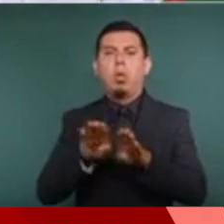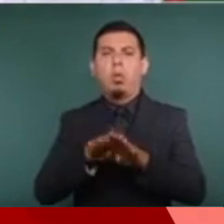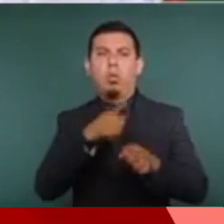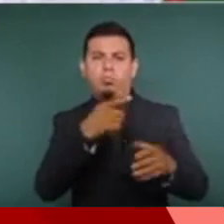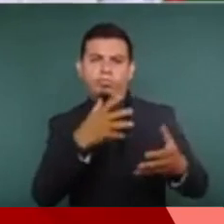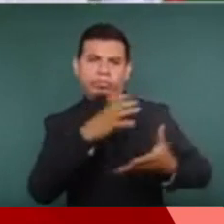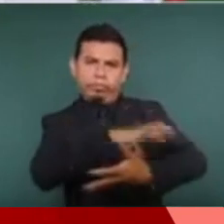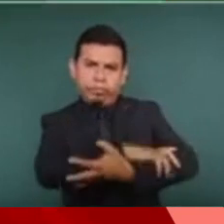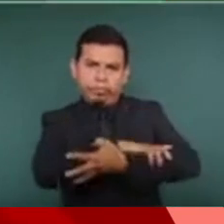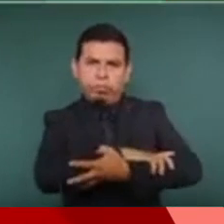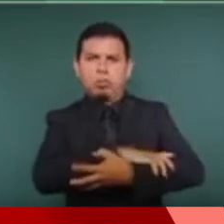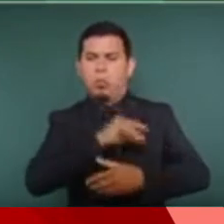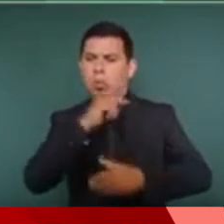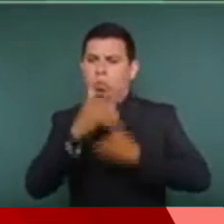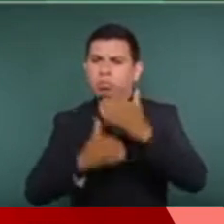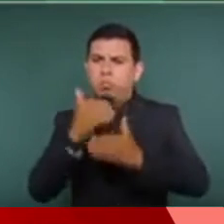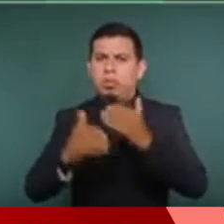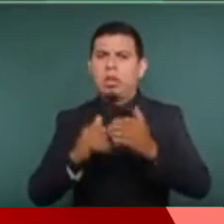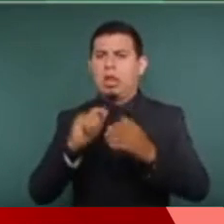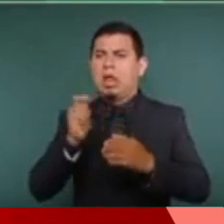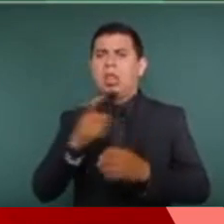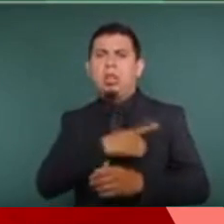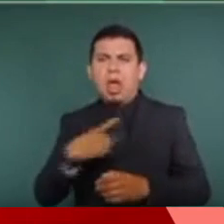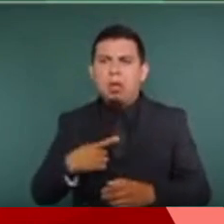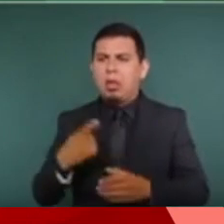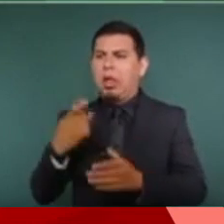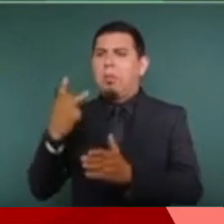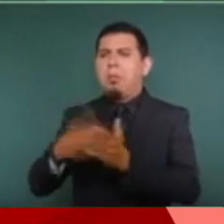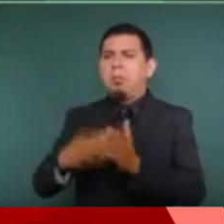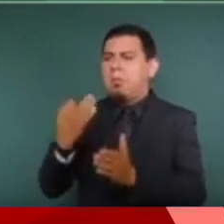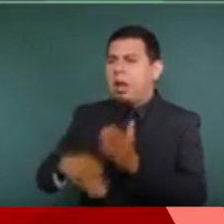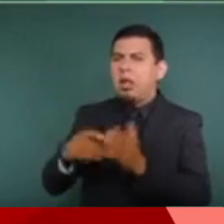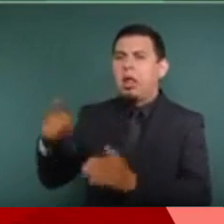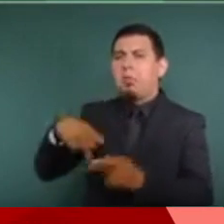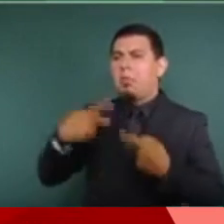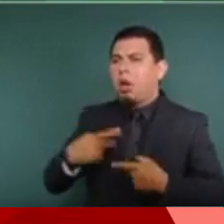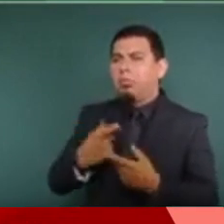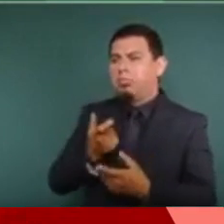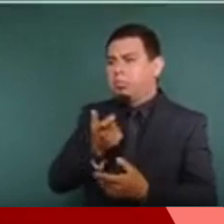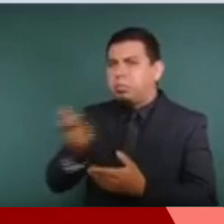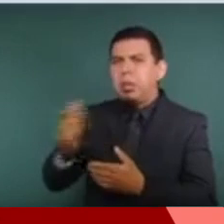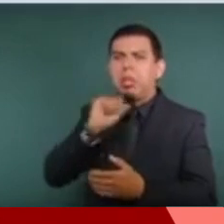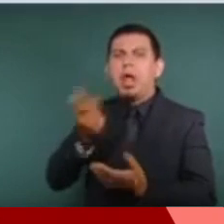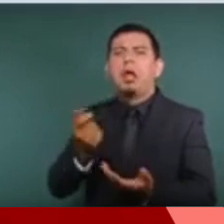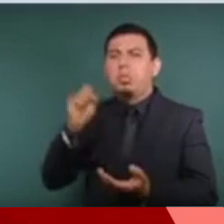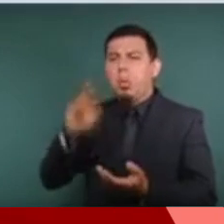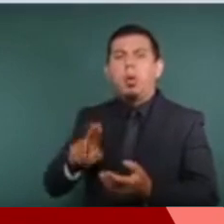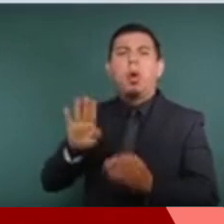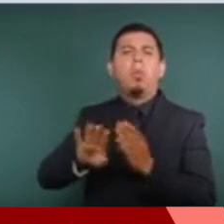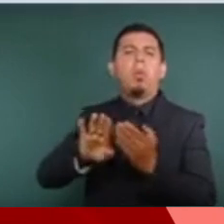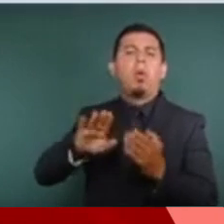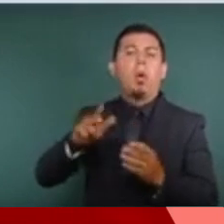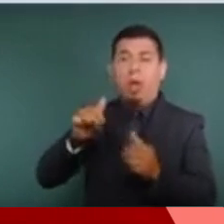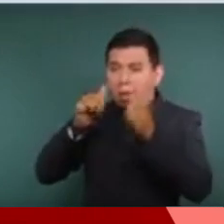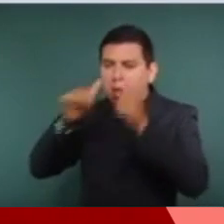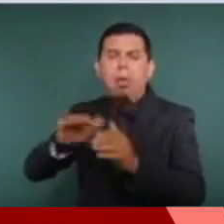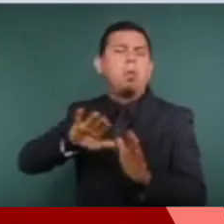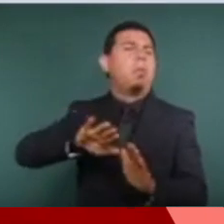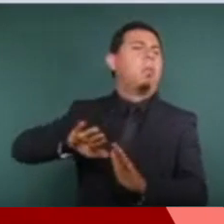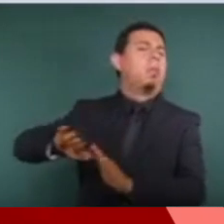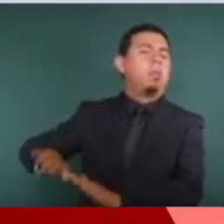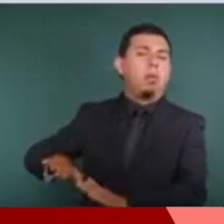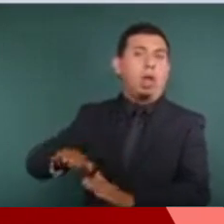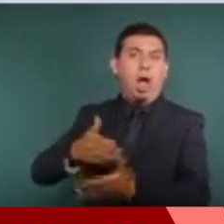mano esa deuda histórica que se tenía con Oaxaca y el sureste mexicano. Por eso